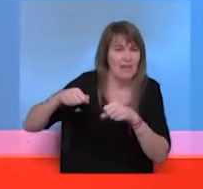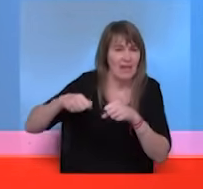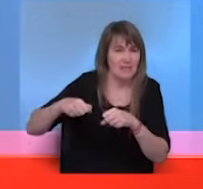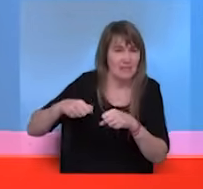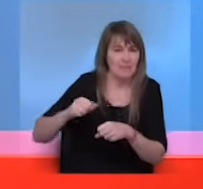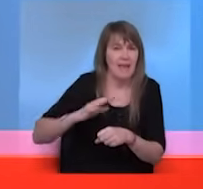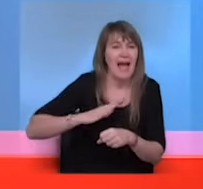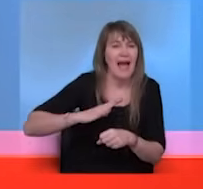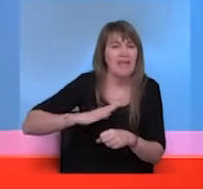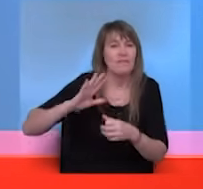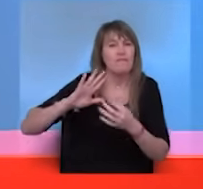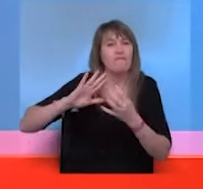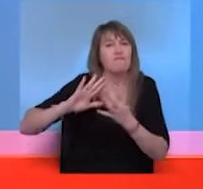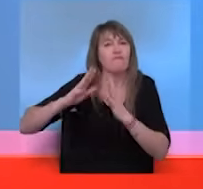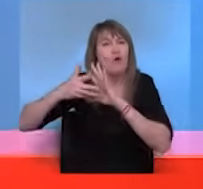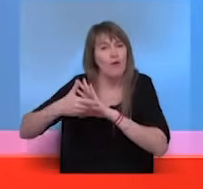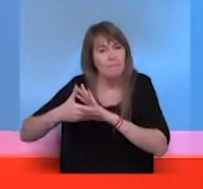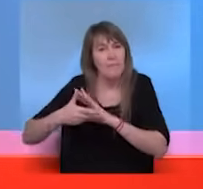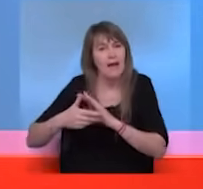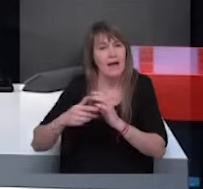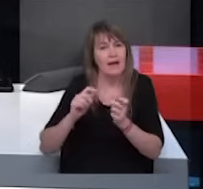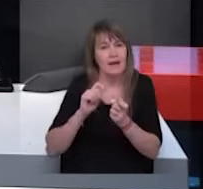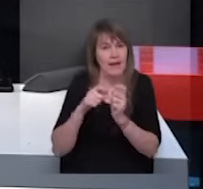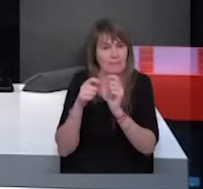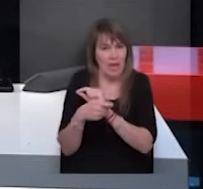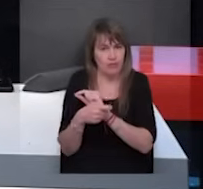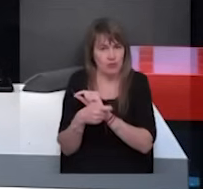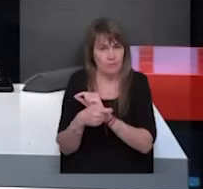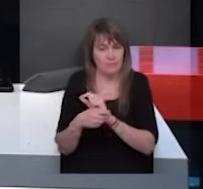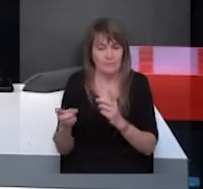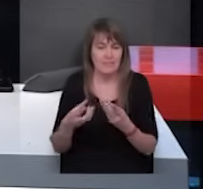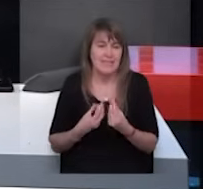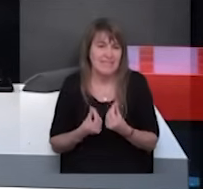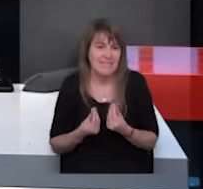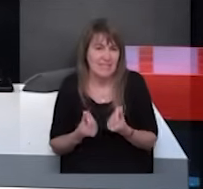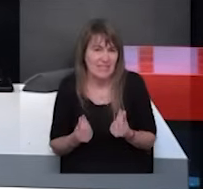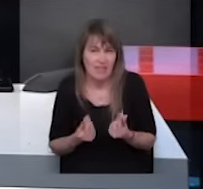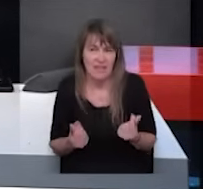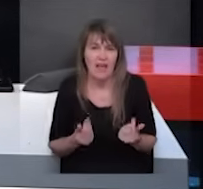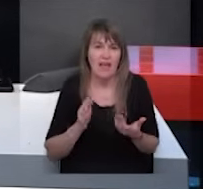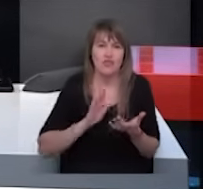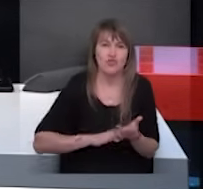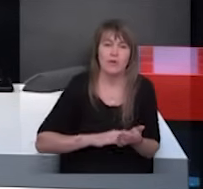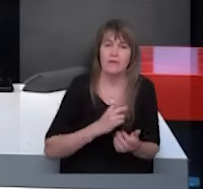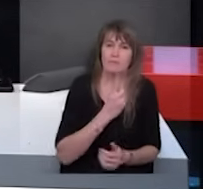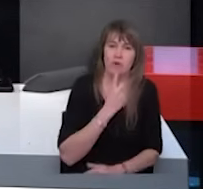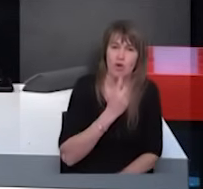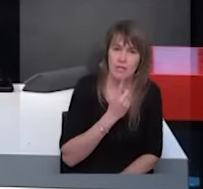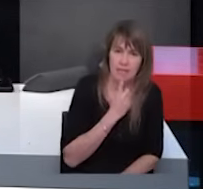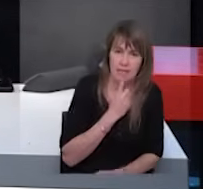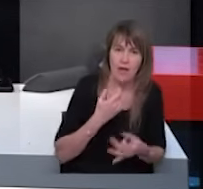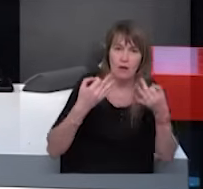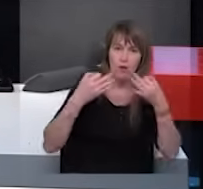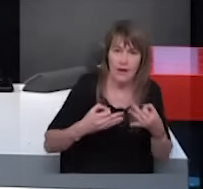hay ciertas formas que están cambiando hay ciertas sensibilidades para entender la política y lo que es correcto y lo que no es